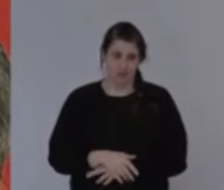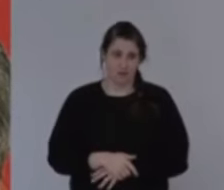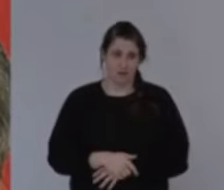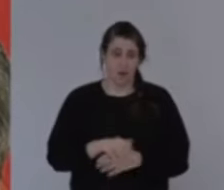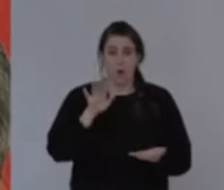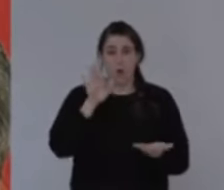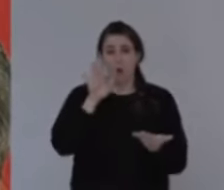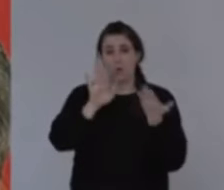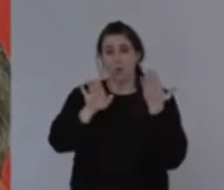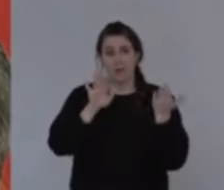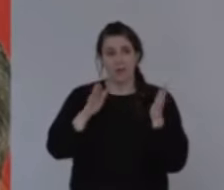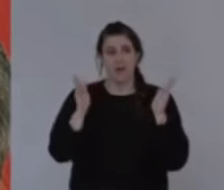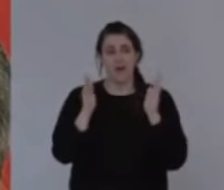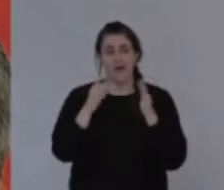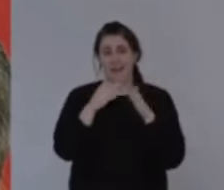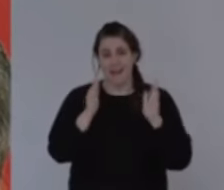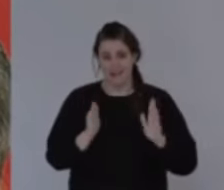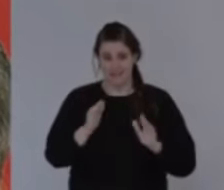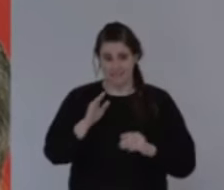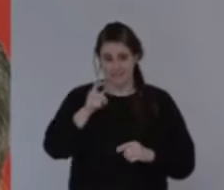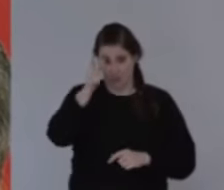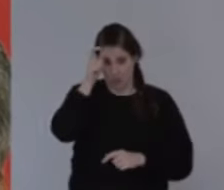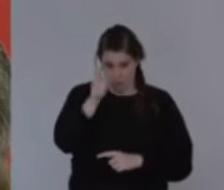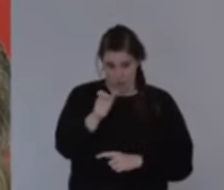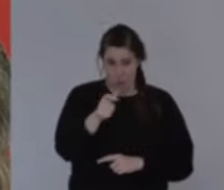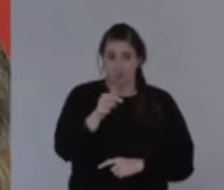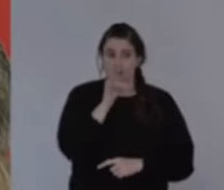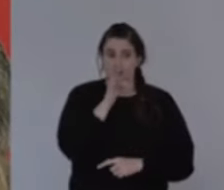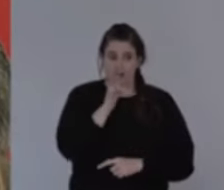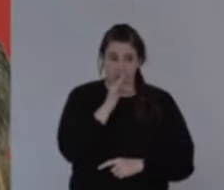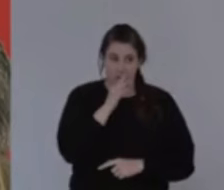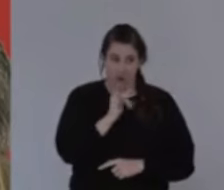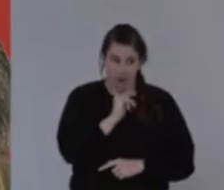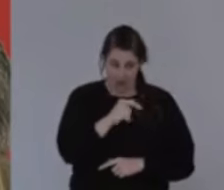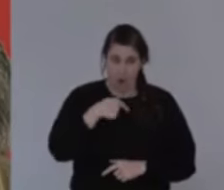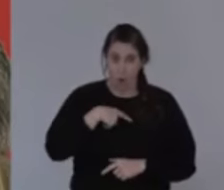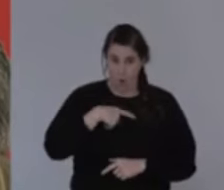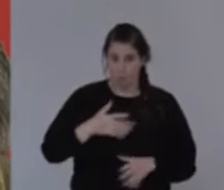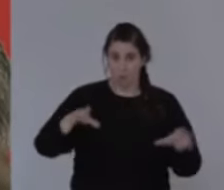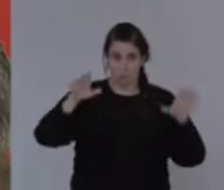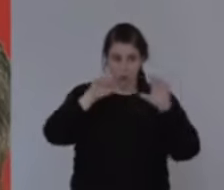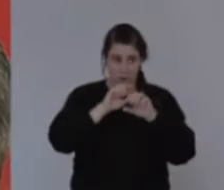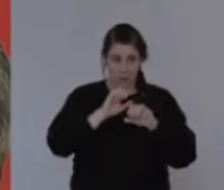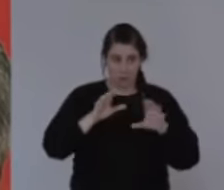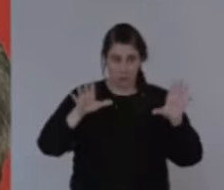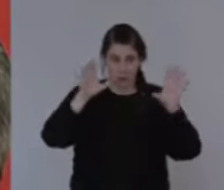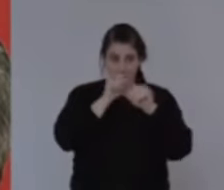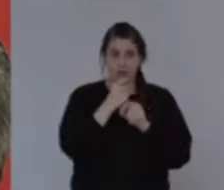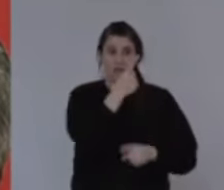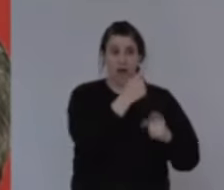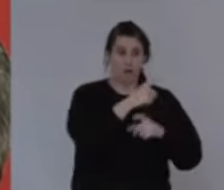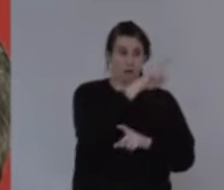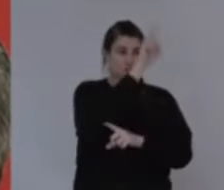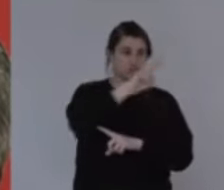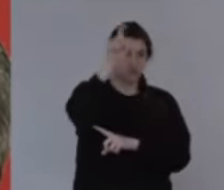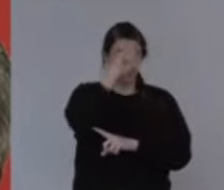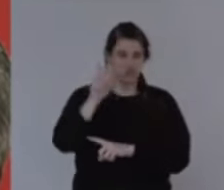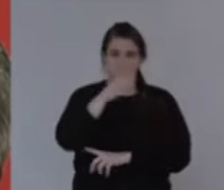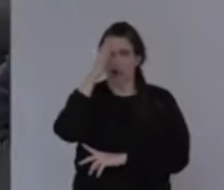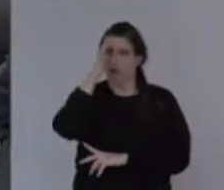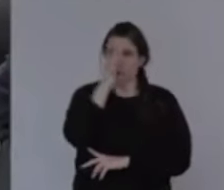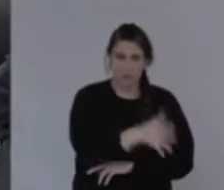en las casas del pueblo todavía siguen hoy y no está quitado que esta misma noche alguna tenga alguna agresión. Acusaciones